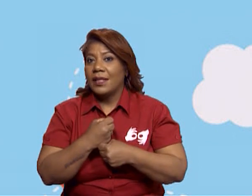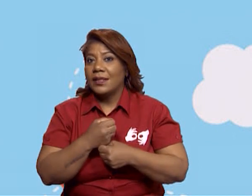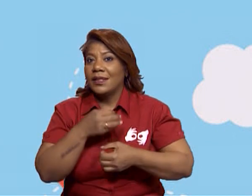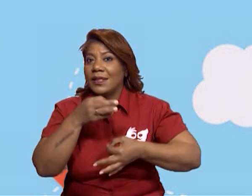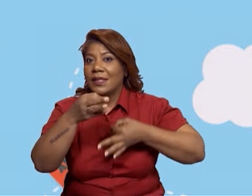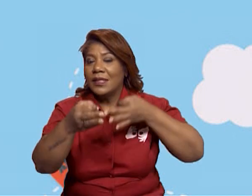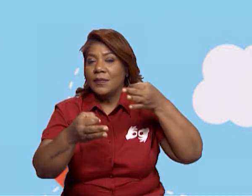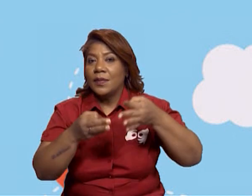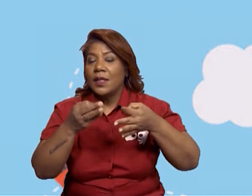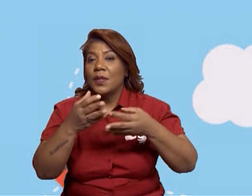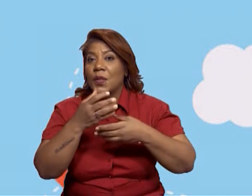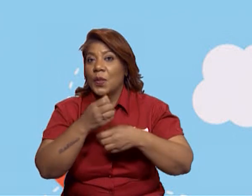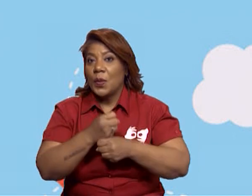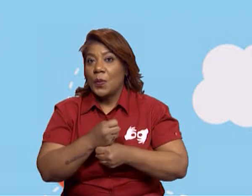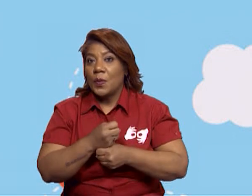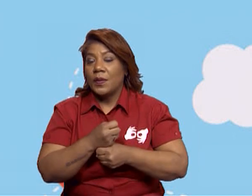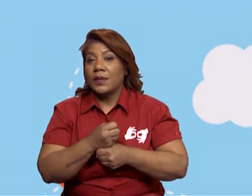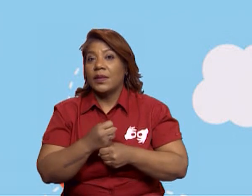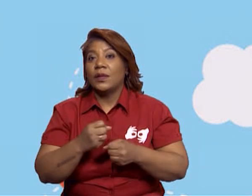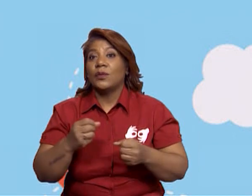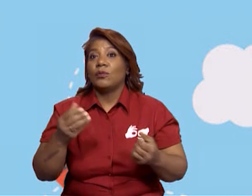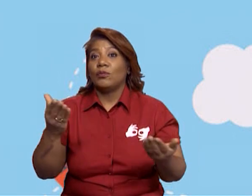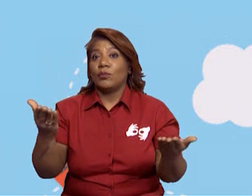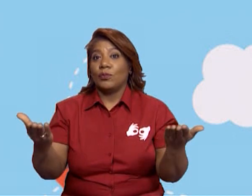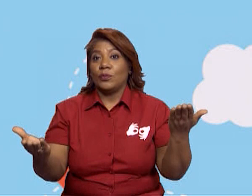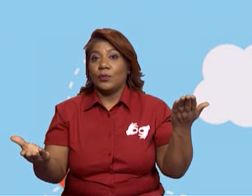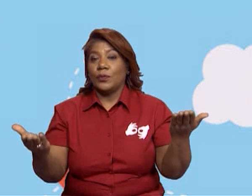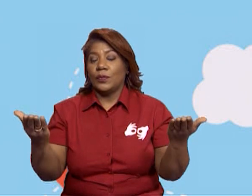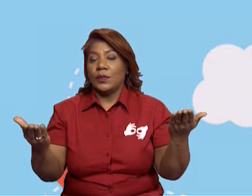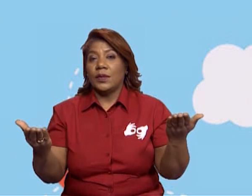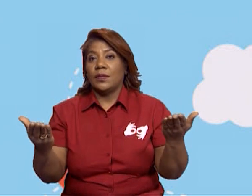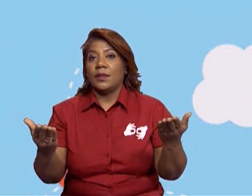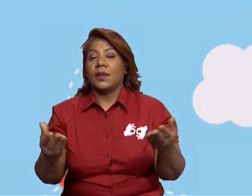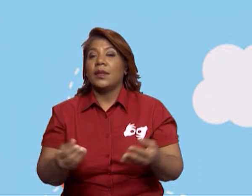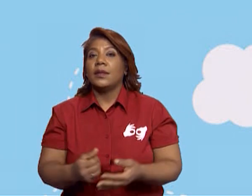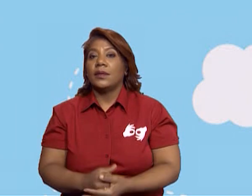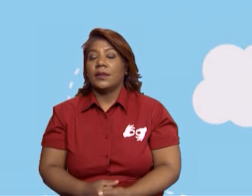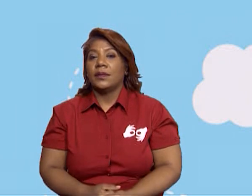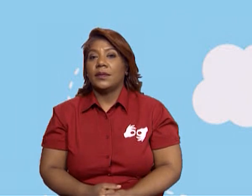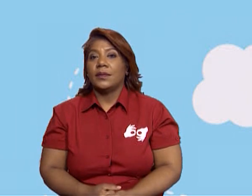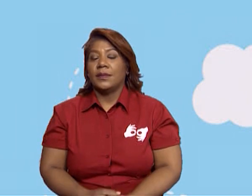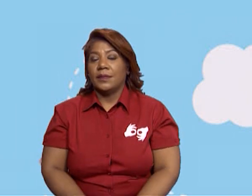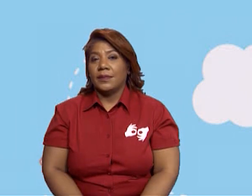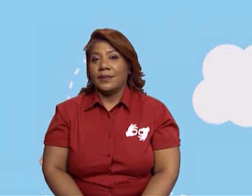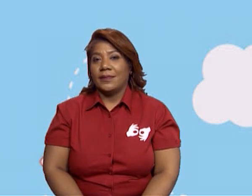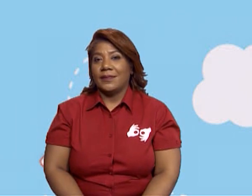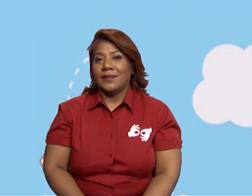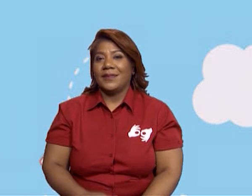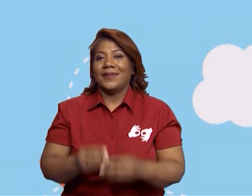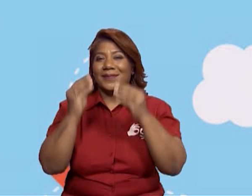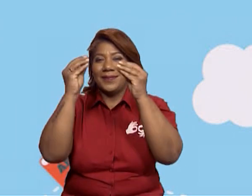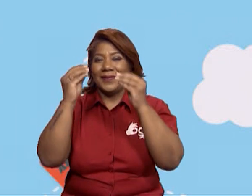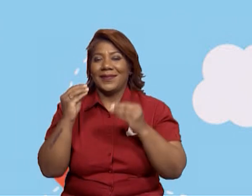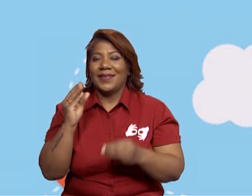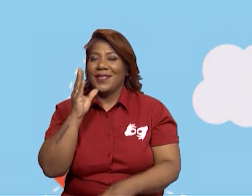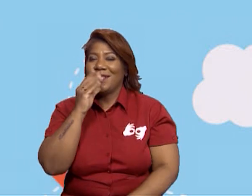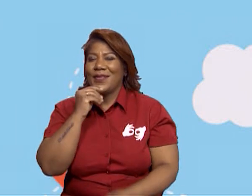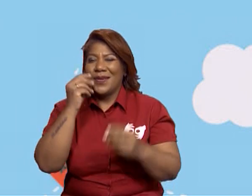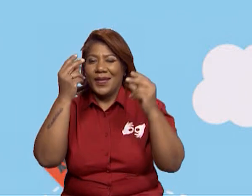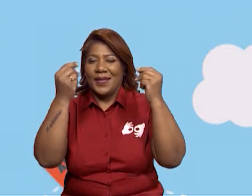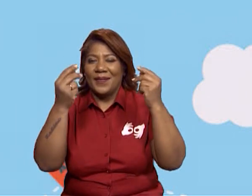balanza con materiales, ¿ya? Nosotros, por falta de presupuesto y